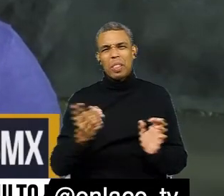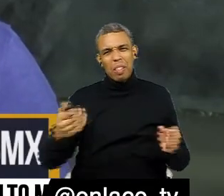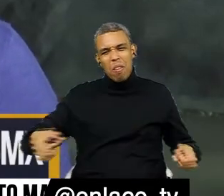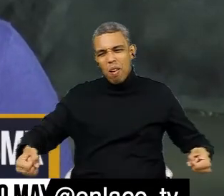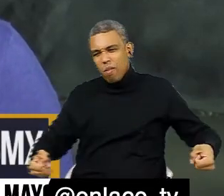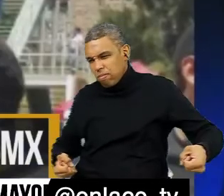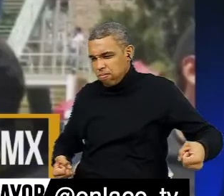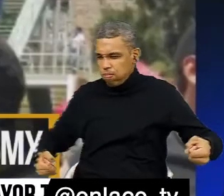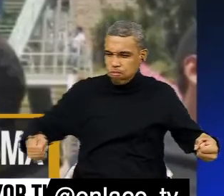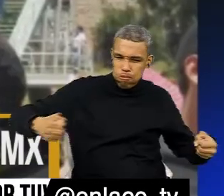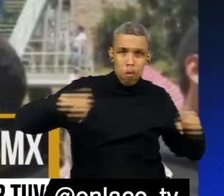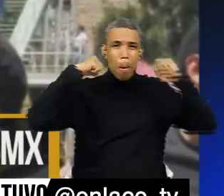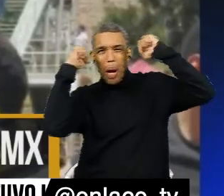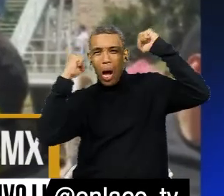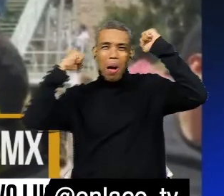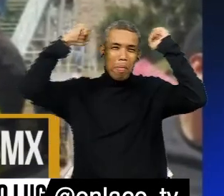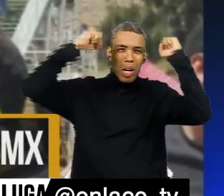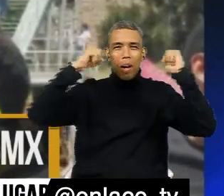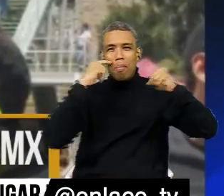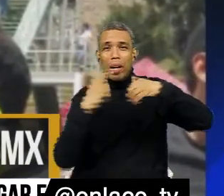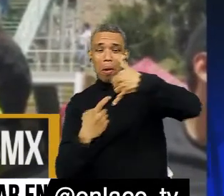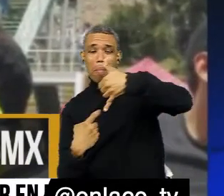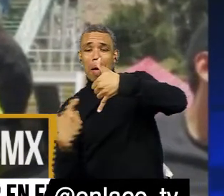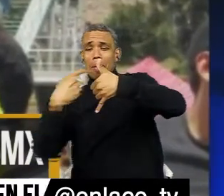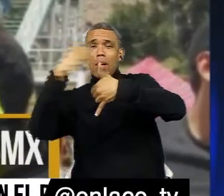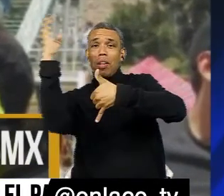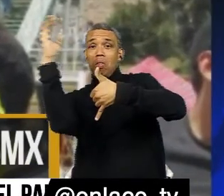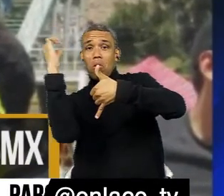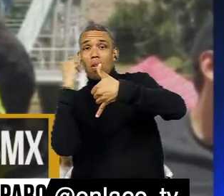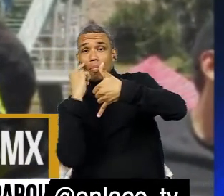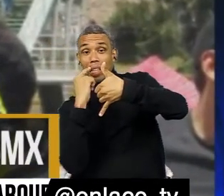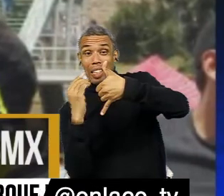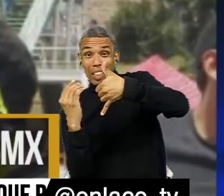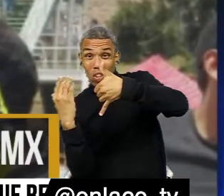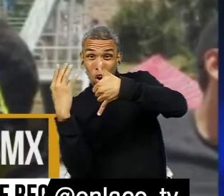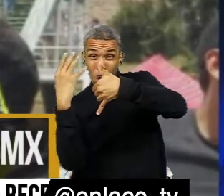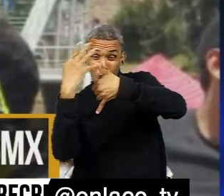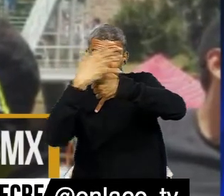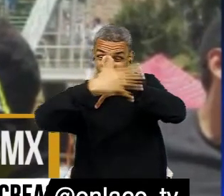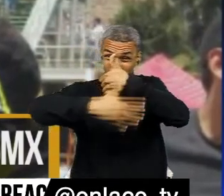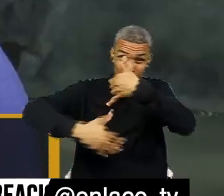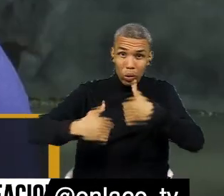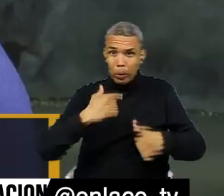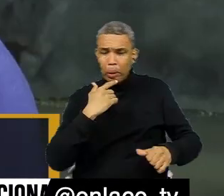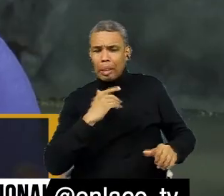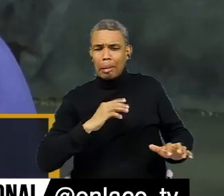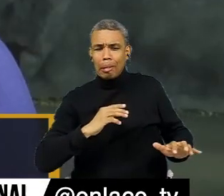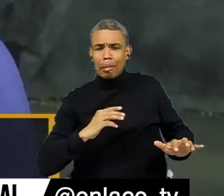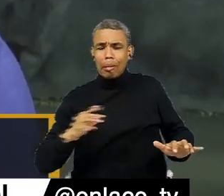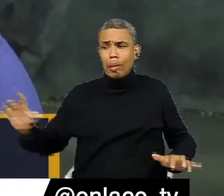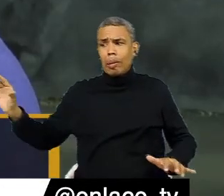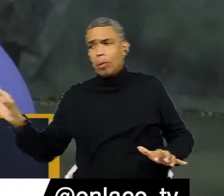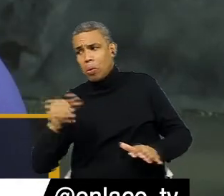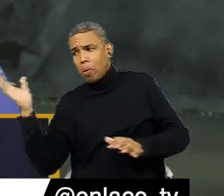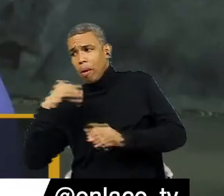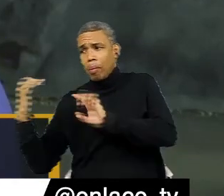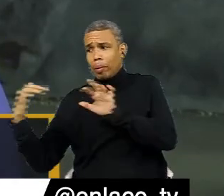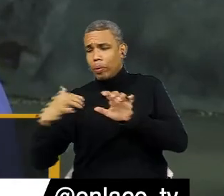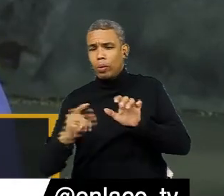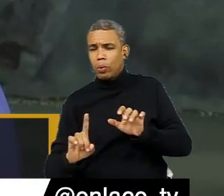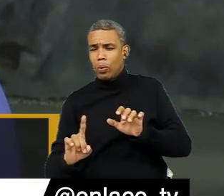camioneros, muy temerosos algunas delegaciones disminuyeron su número de participación, sin embargo estuvieron los campeones del mundo, los